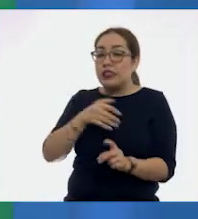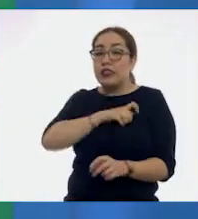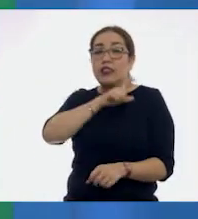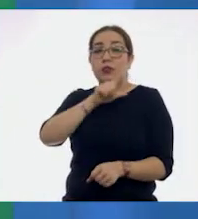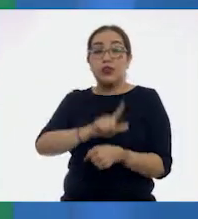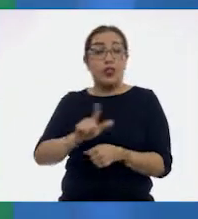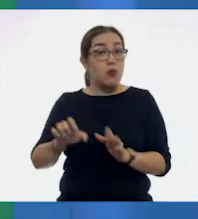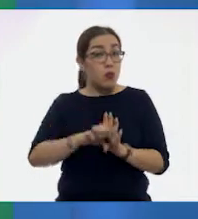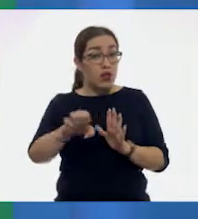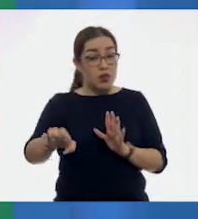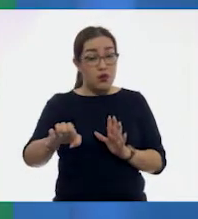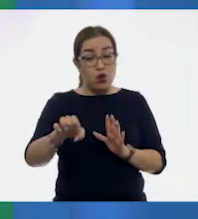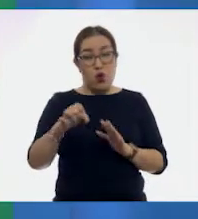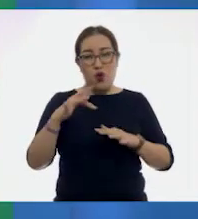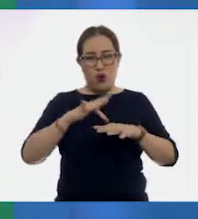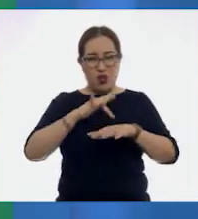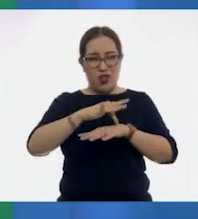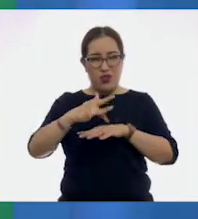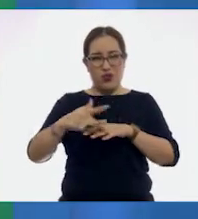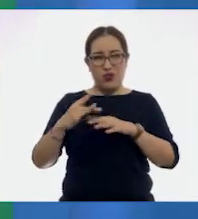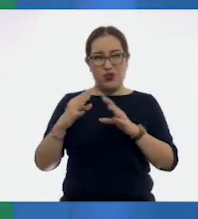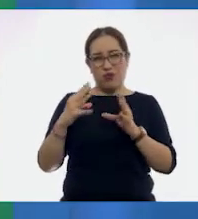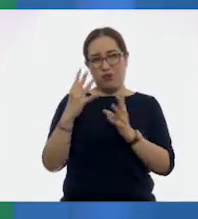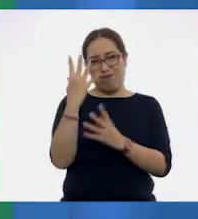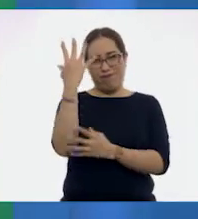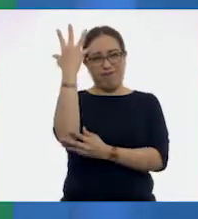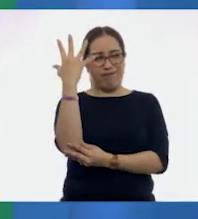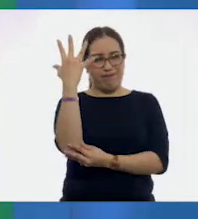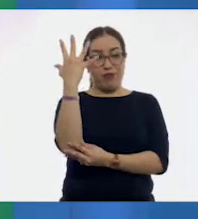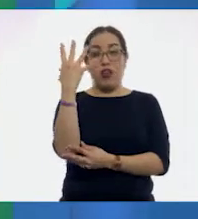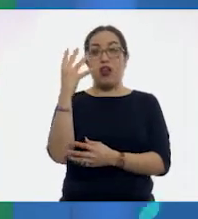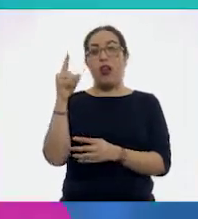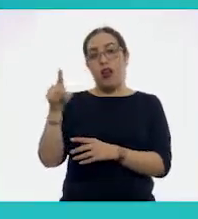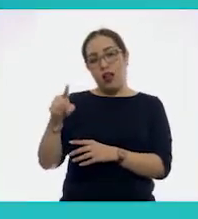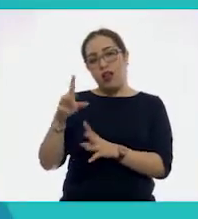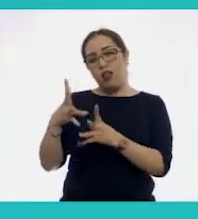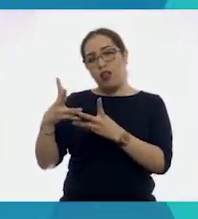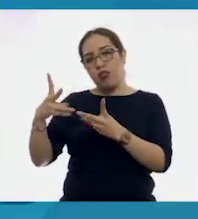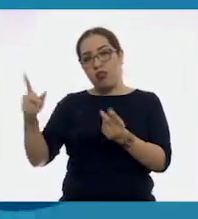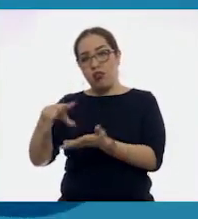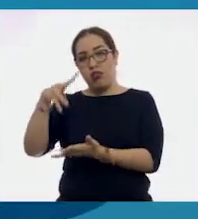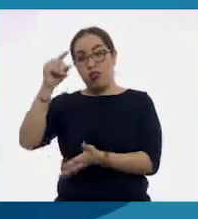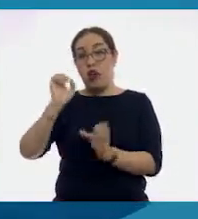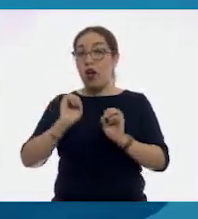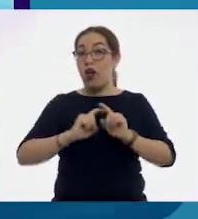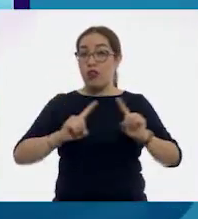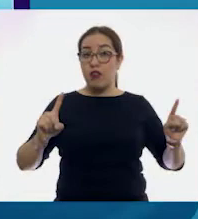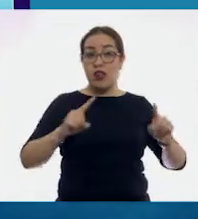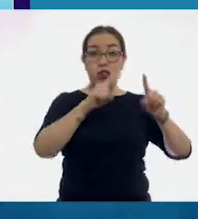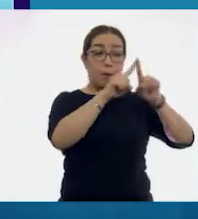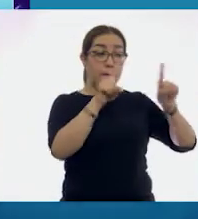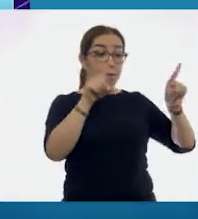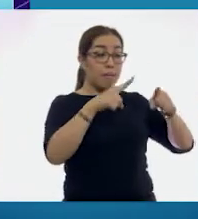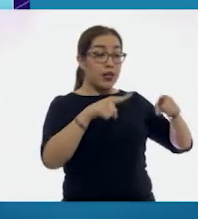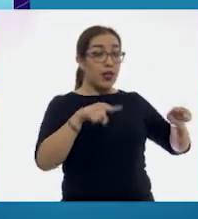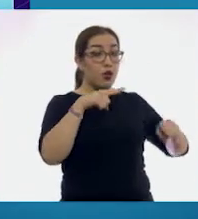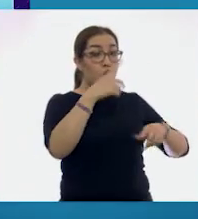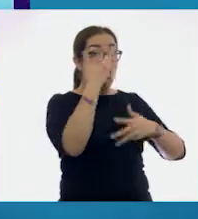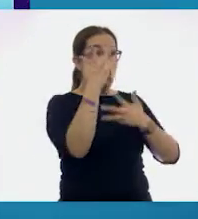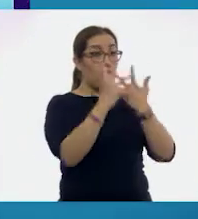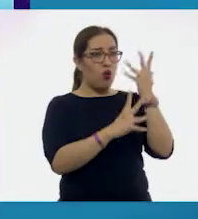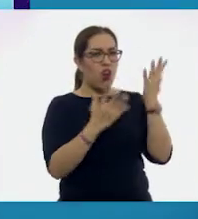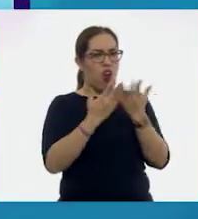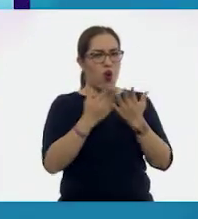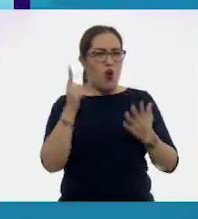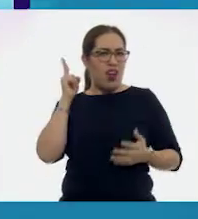un cactus en el desierto y un pino en un bosque. Ahora imaginen un cactus en el